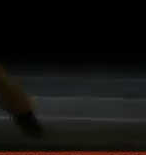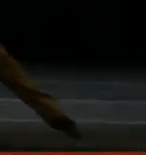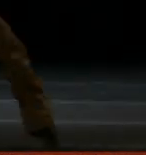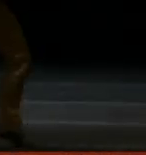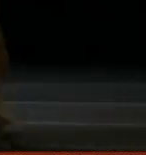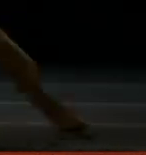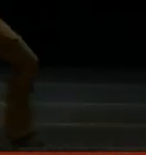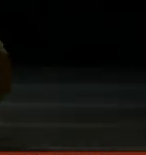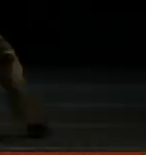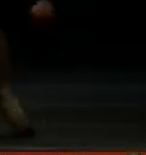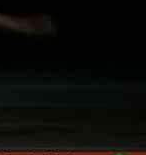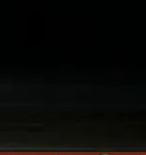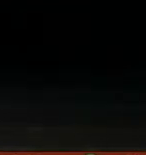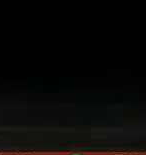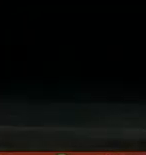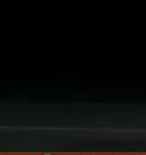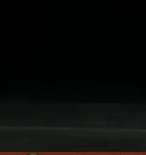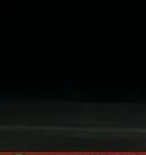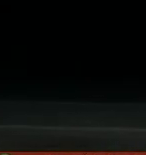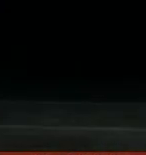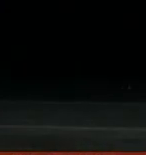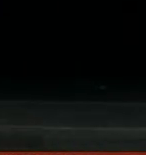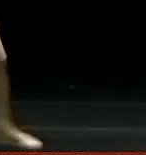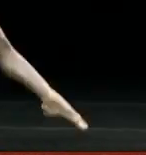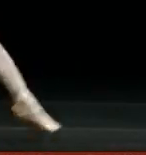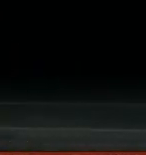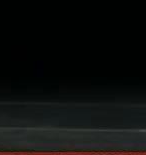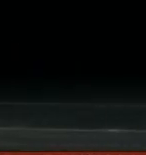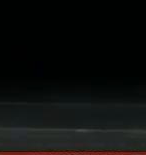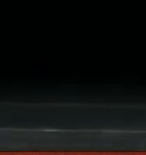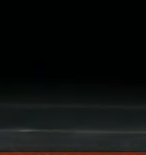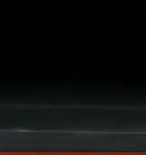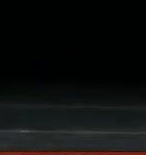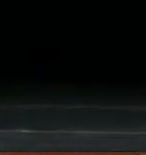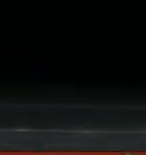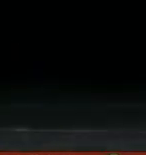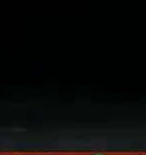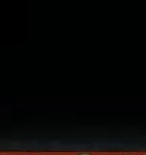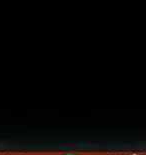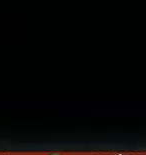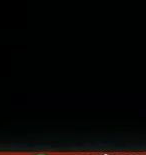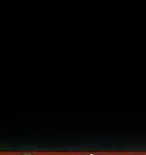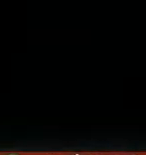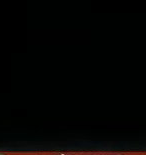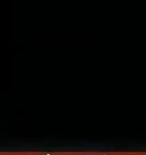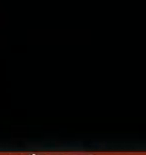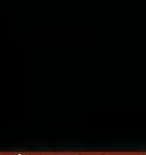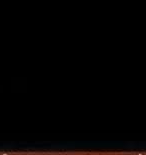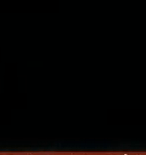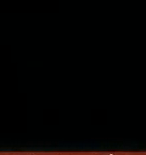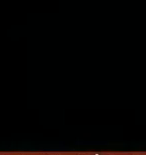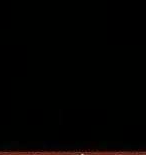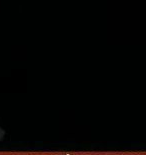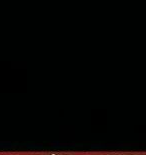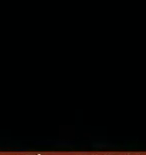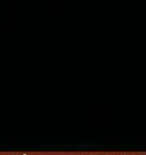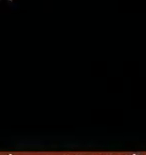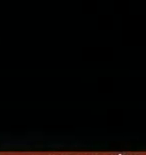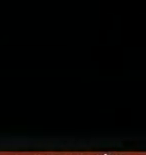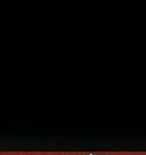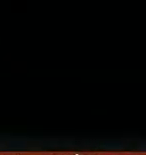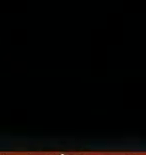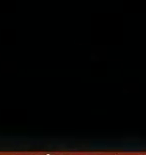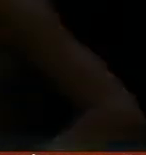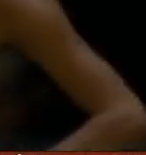las 7 de la noche en la sala principal del Palacio de Bellas Artes. La iniciativa de esta bailarina mexiquense